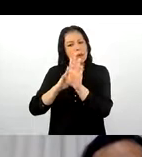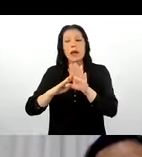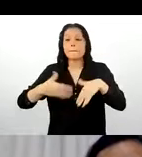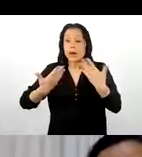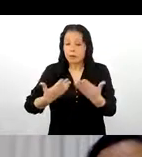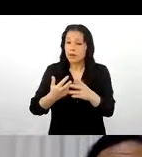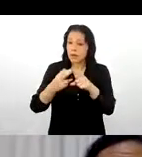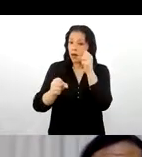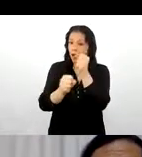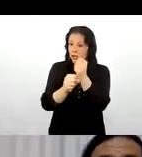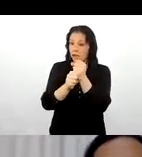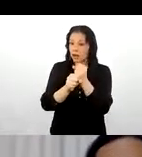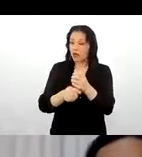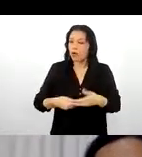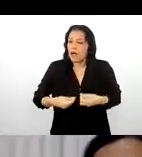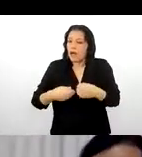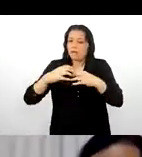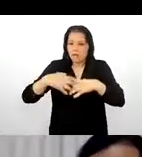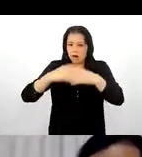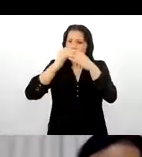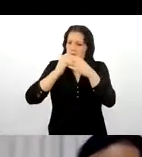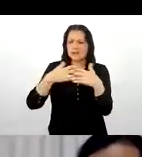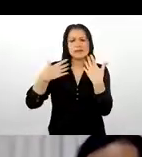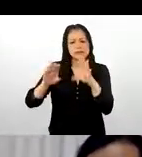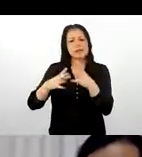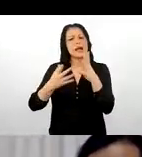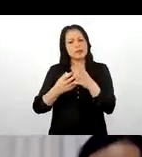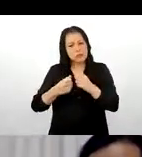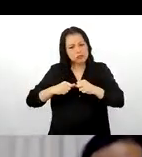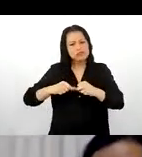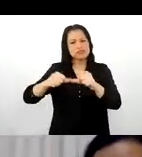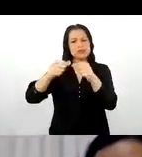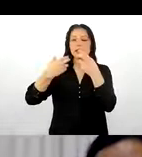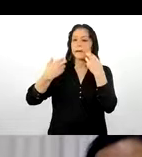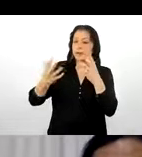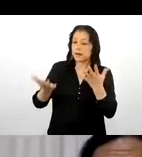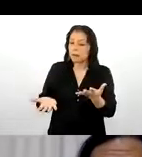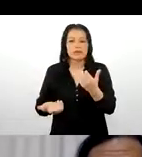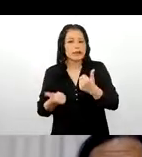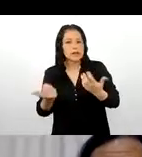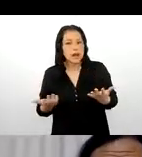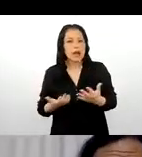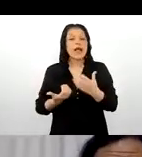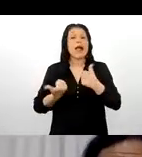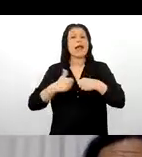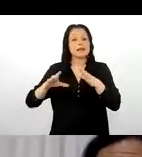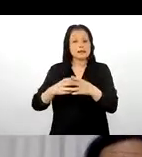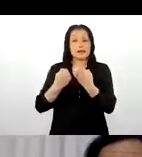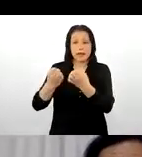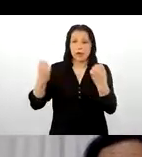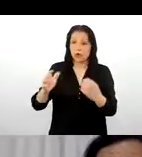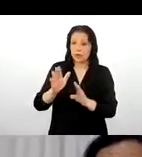trabajarlos y poder fortalecerlos y consolidarlos, que es lo más importante, y que permita pues la actividad económica se pueda dinamizar